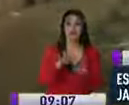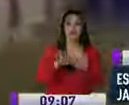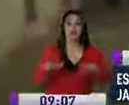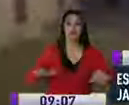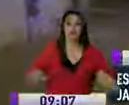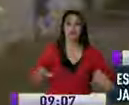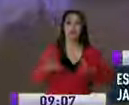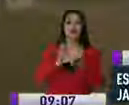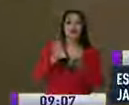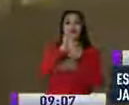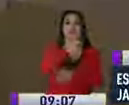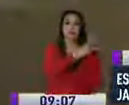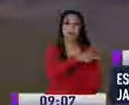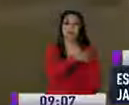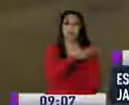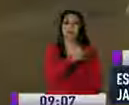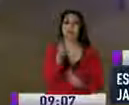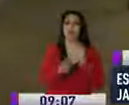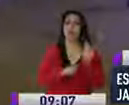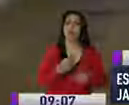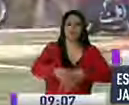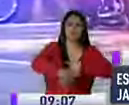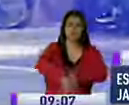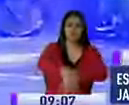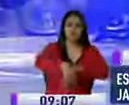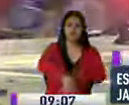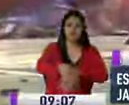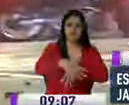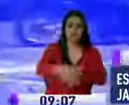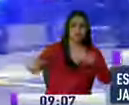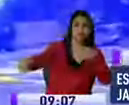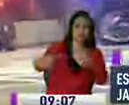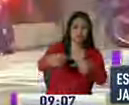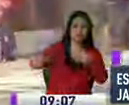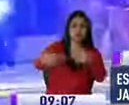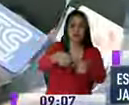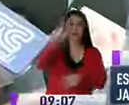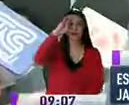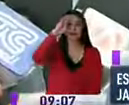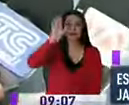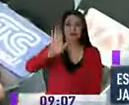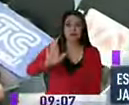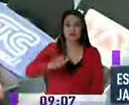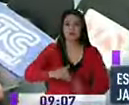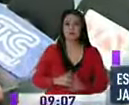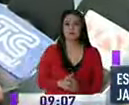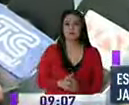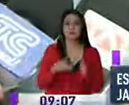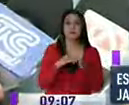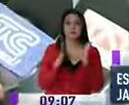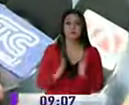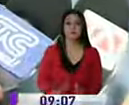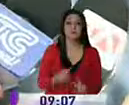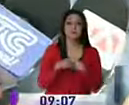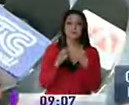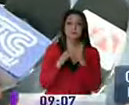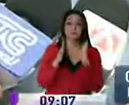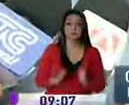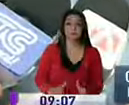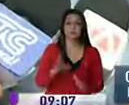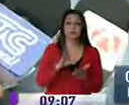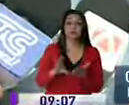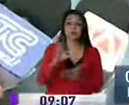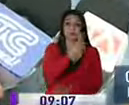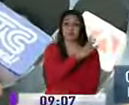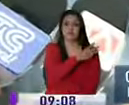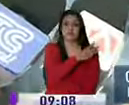Mejía habrían protagonizado protestas y enfrentamientos con la Policía Nacional. Los estudiantes y exestudiantes del Colegio Mejía, que